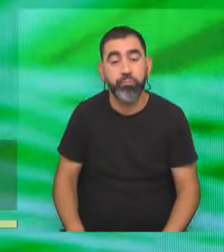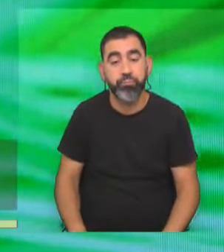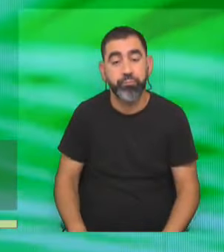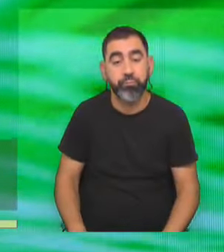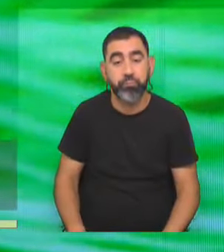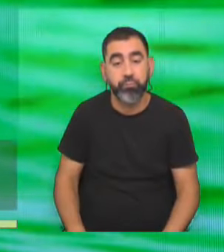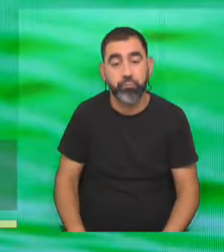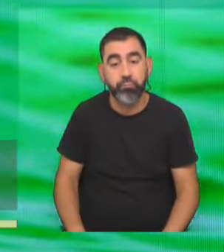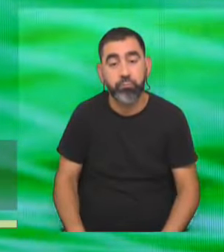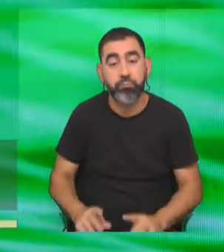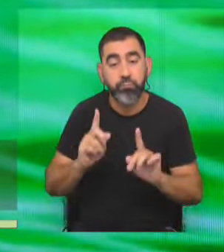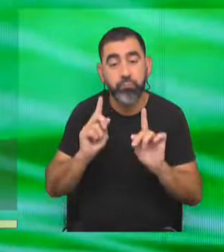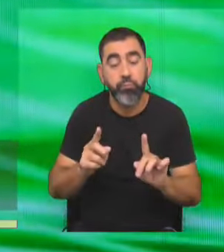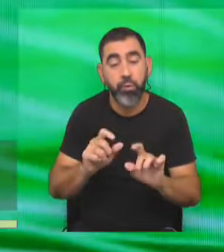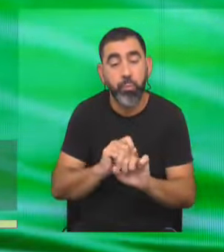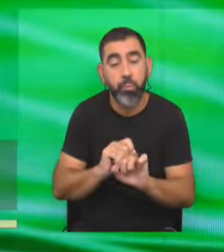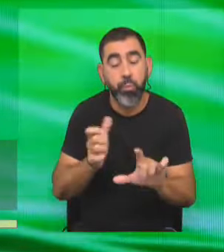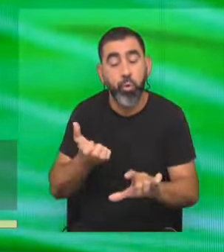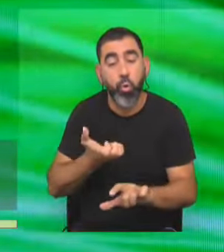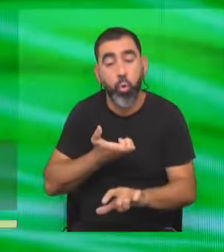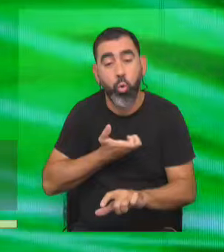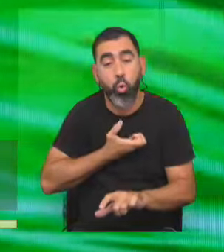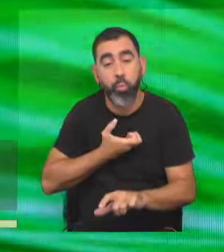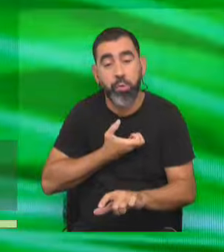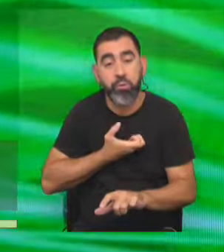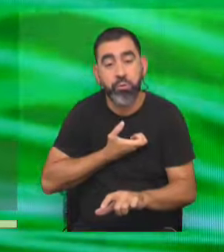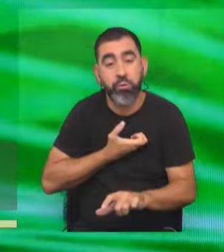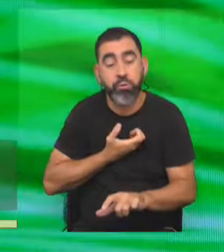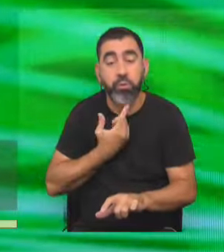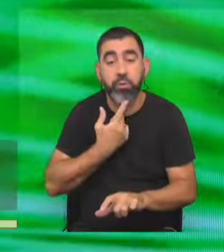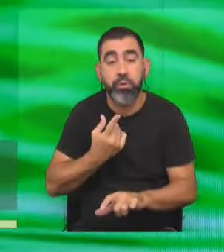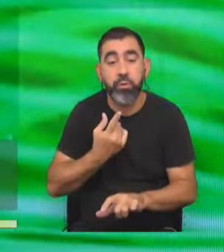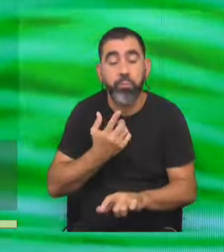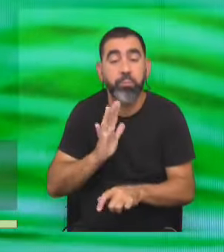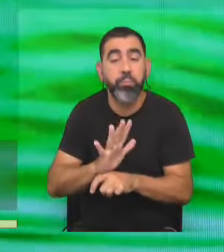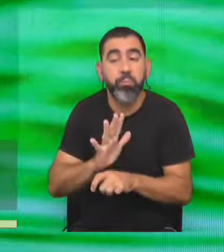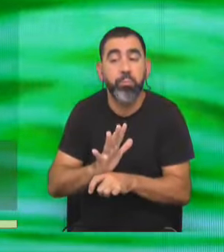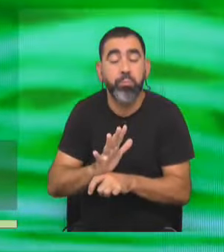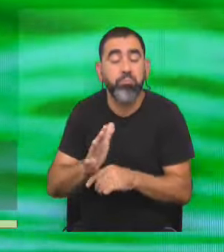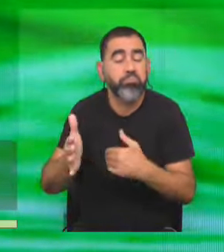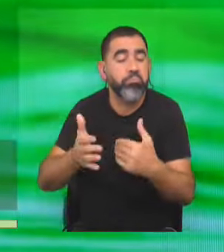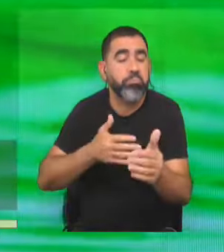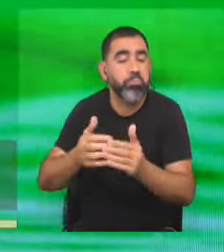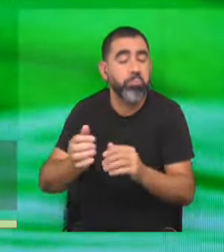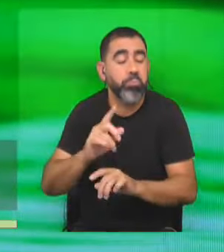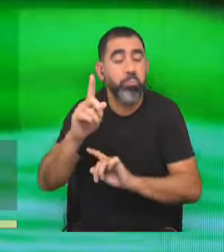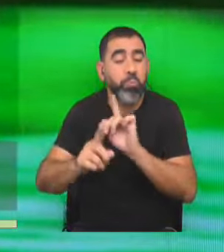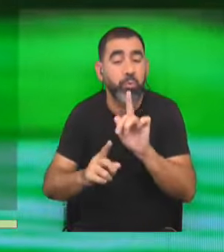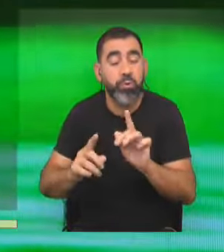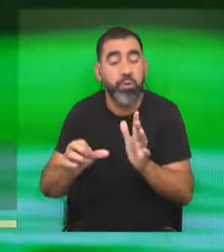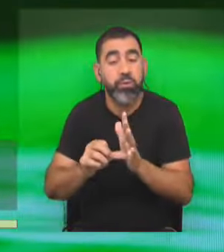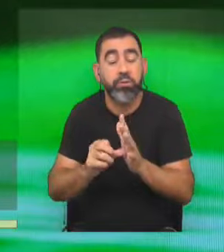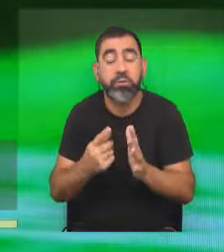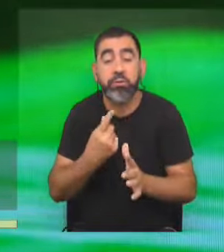también ha crecido los homicidios que parecen ocupar una segunda categoría en la sociedad uruguaya o por lo menos el sistema